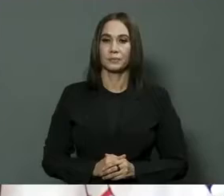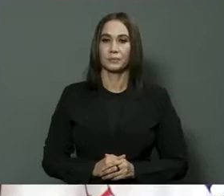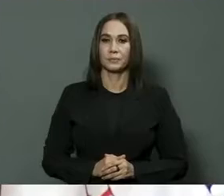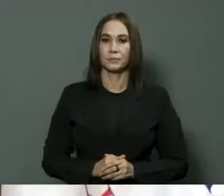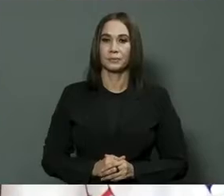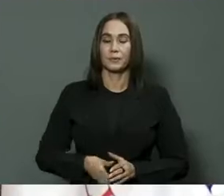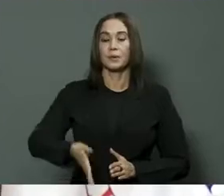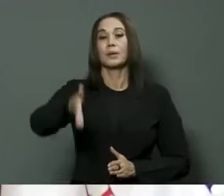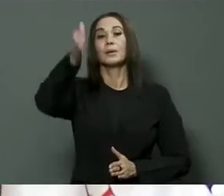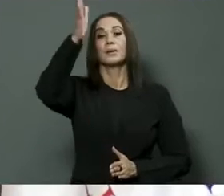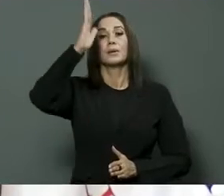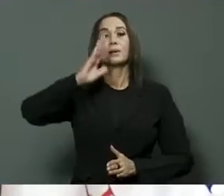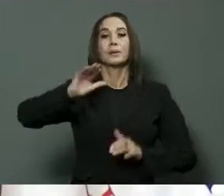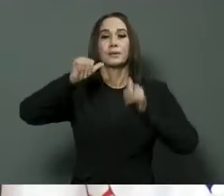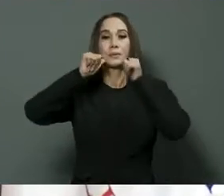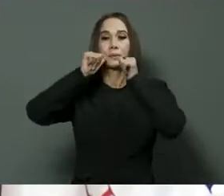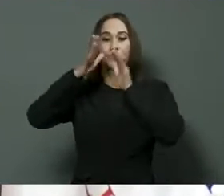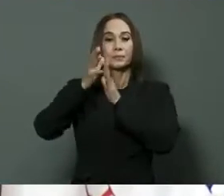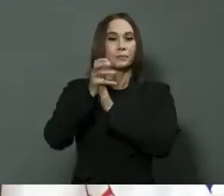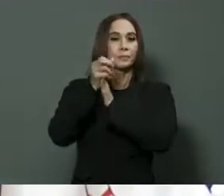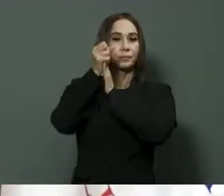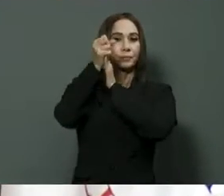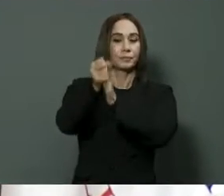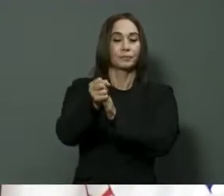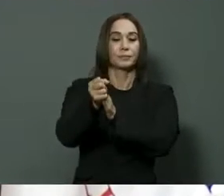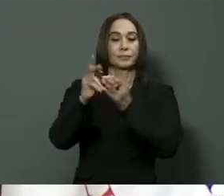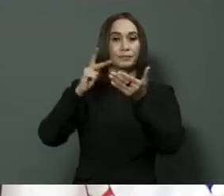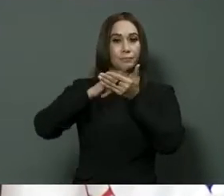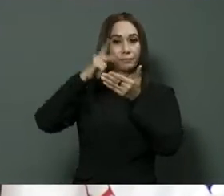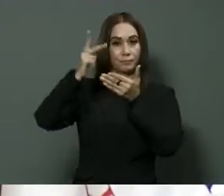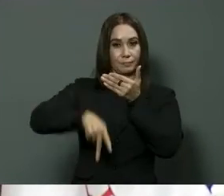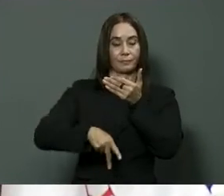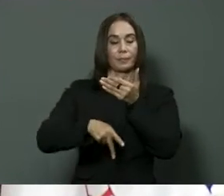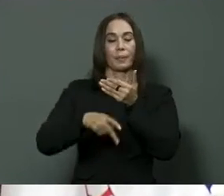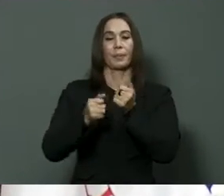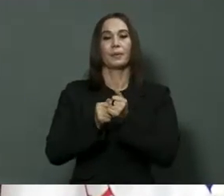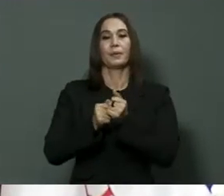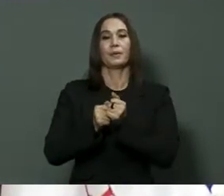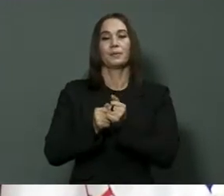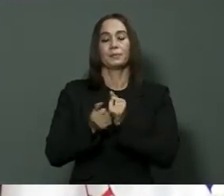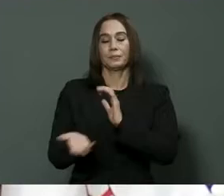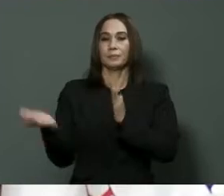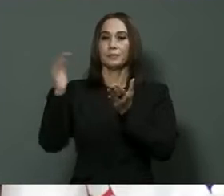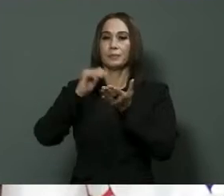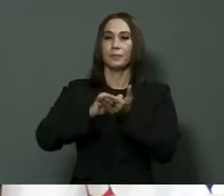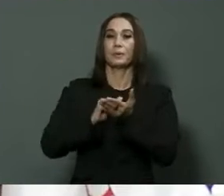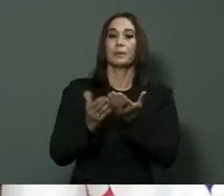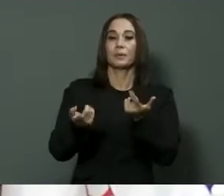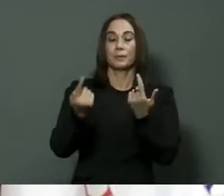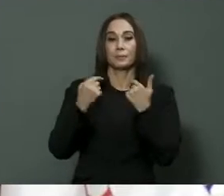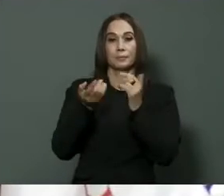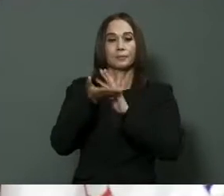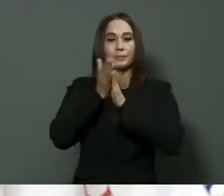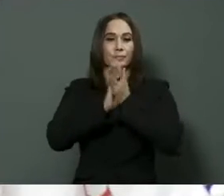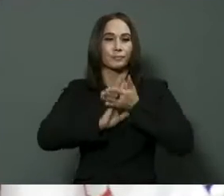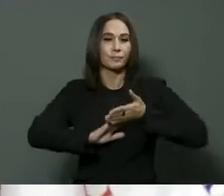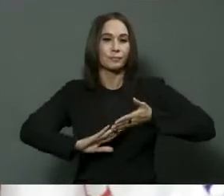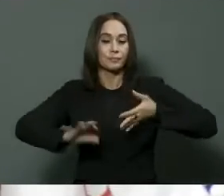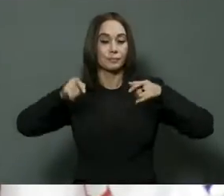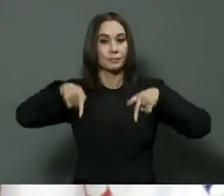Que Dios bendiga y conduzca este gran proyecto, que devuelva la paz a nuestra